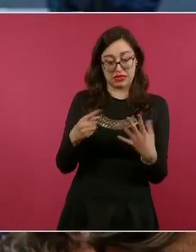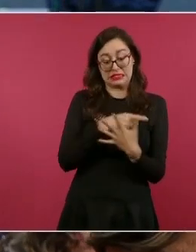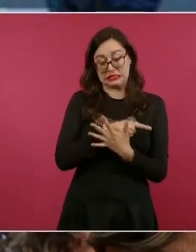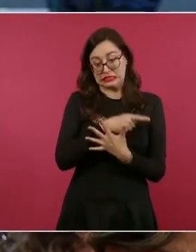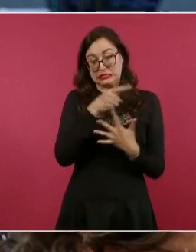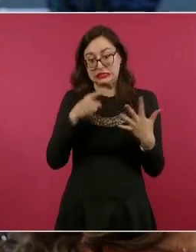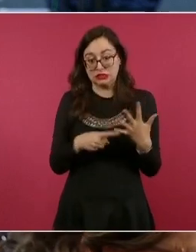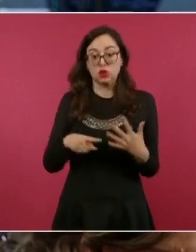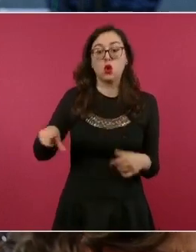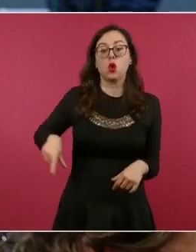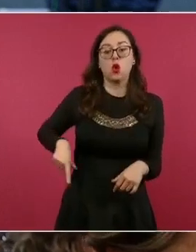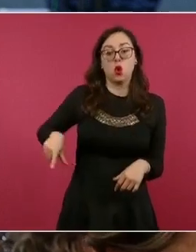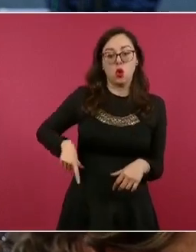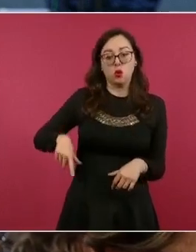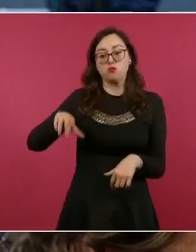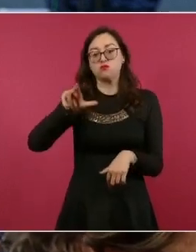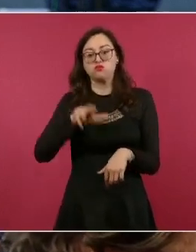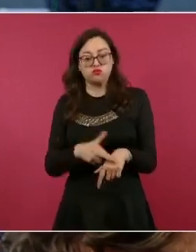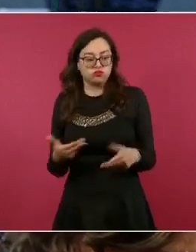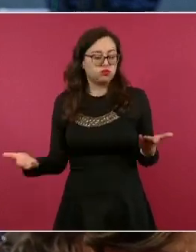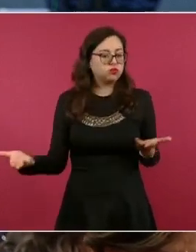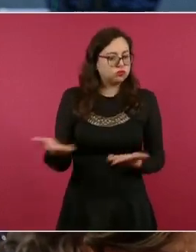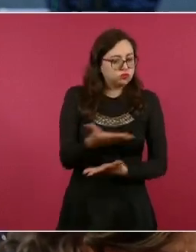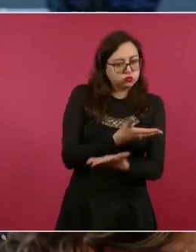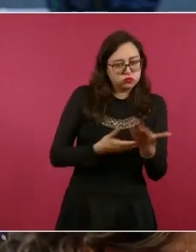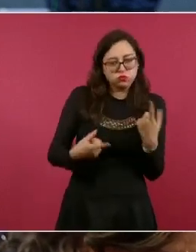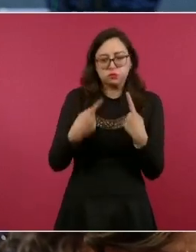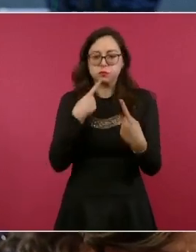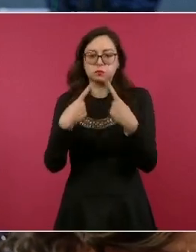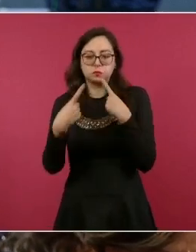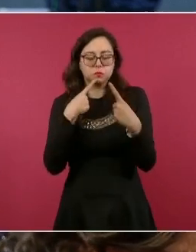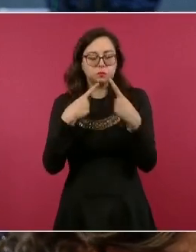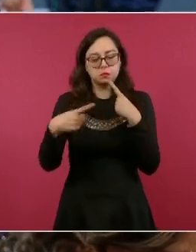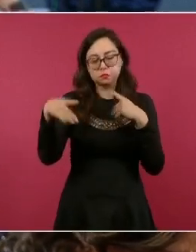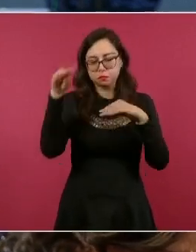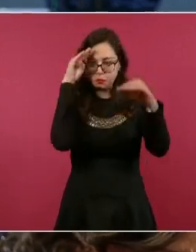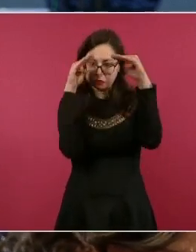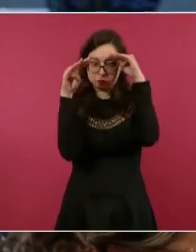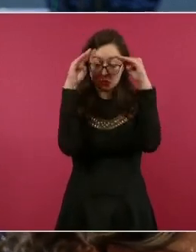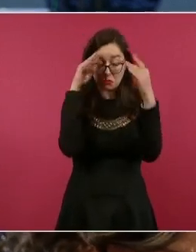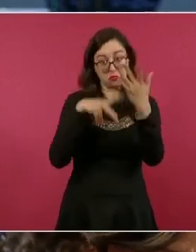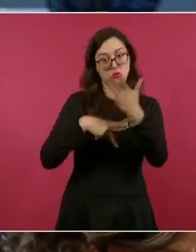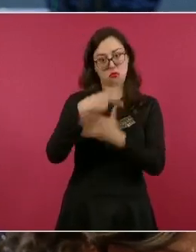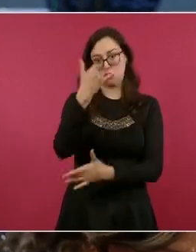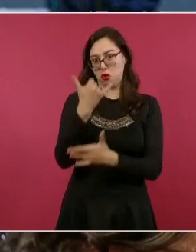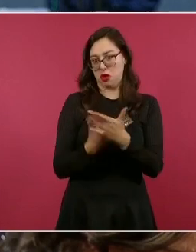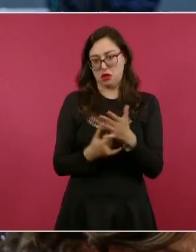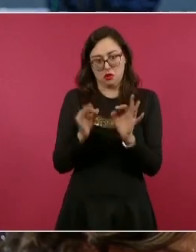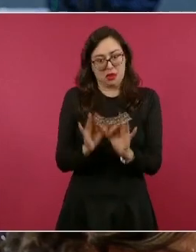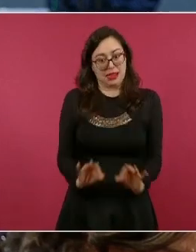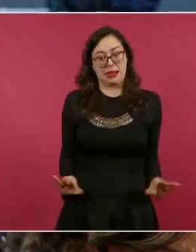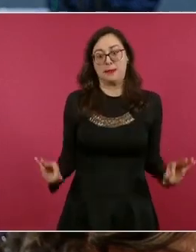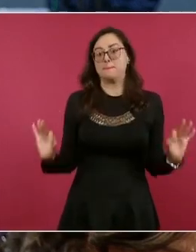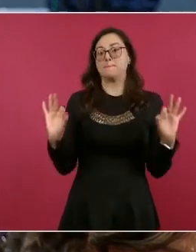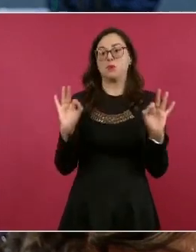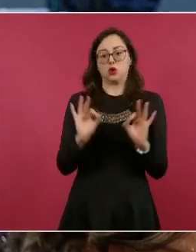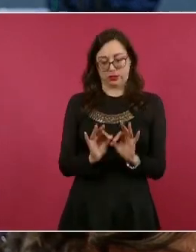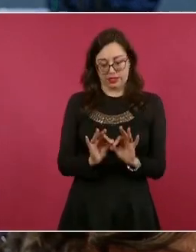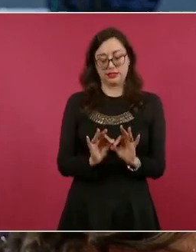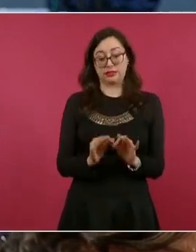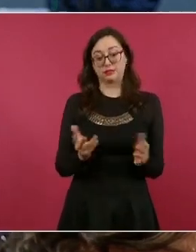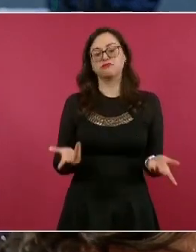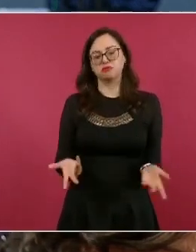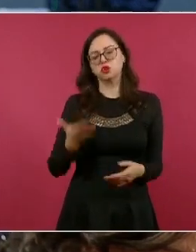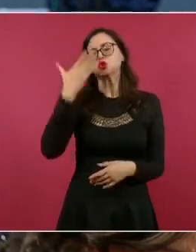estado discutiendo y acordando un proyecto que creo que es muy importante. A mí me queda claro que a su administración le